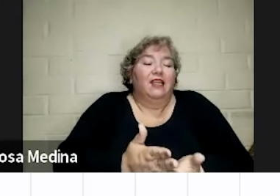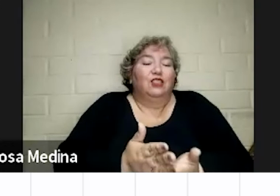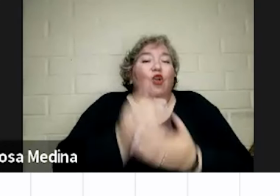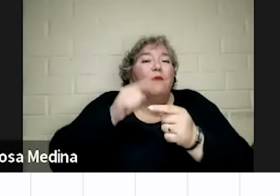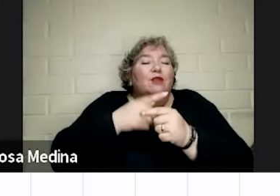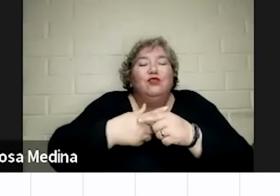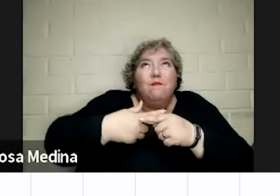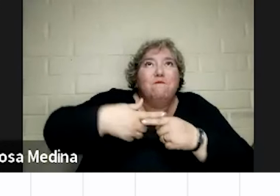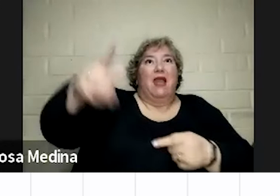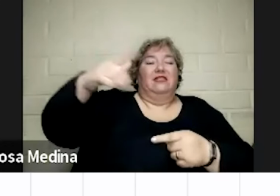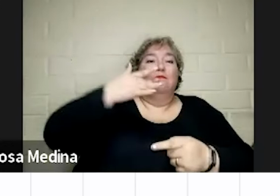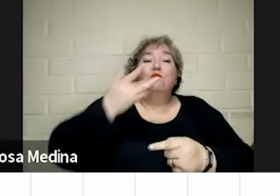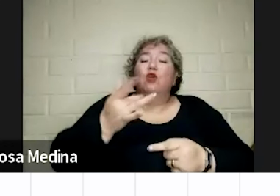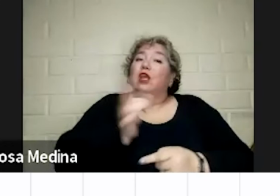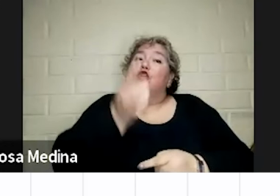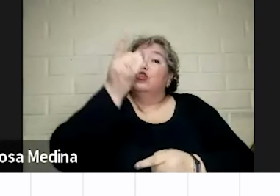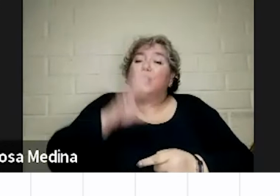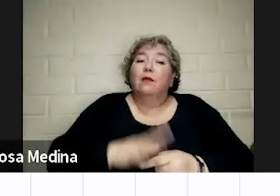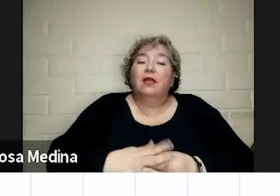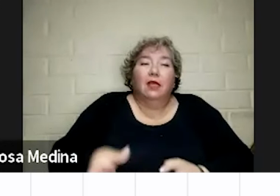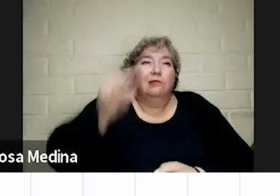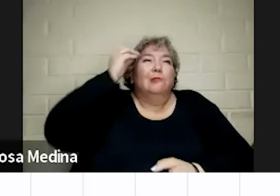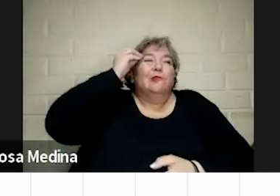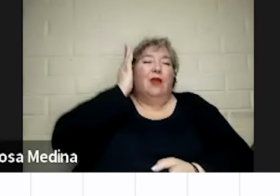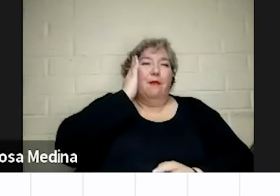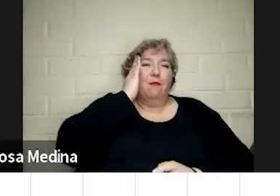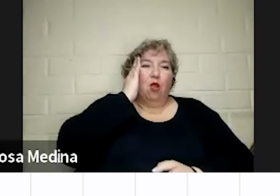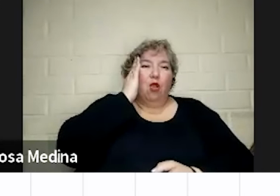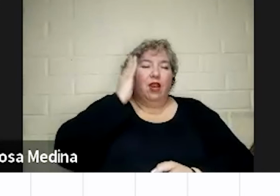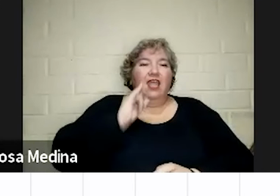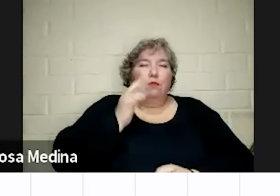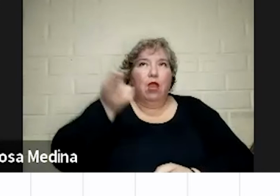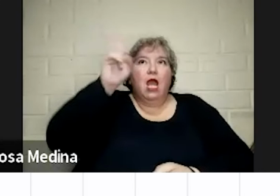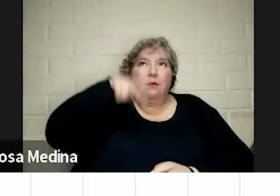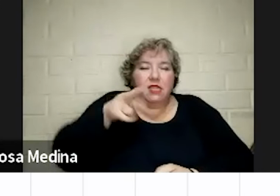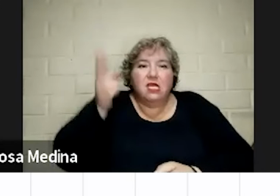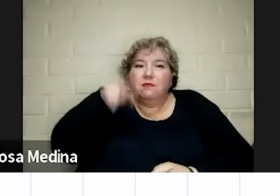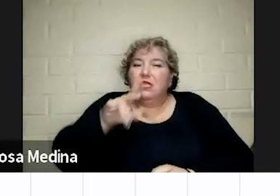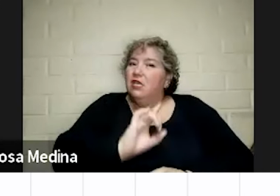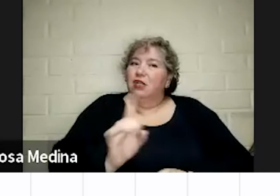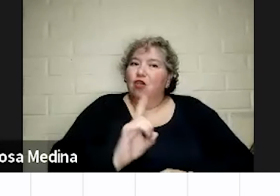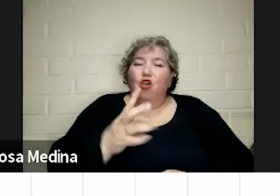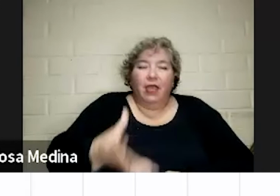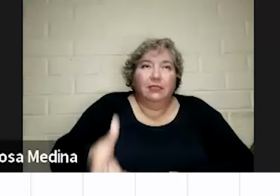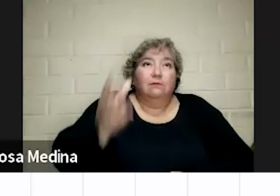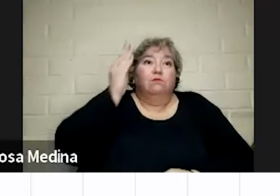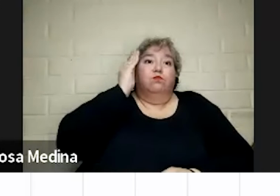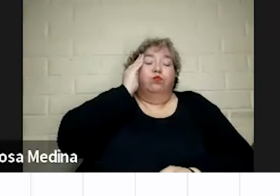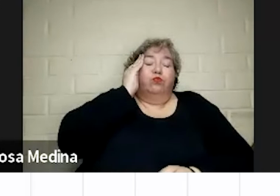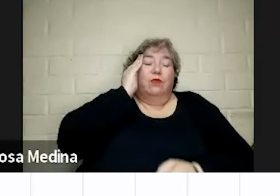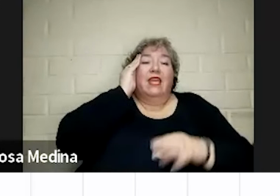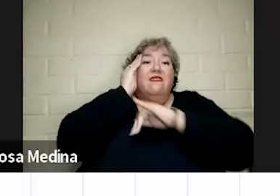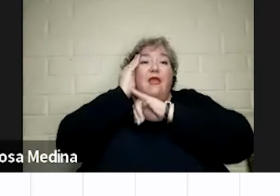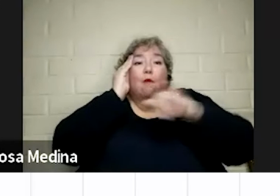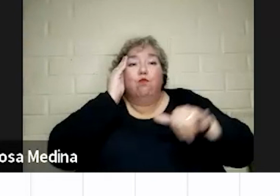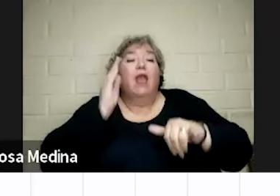porque no es solamente retener información en la memoria y poder repetirla, sino que es retener información y utilizar esta